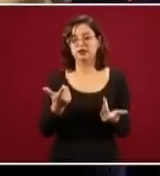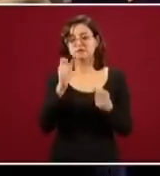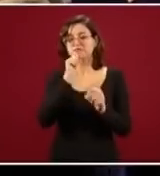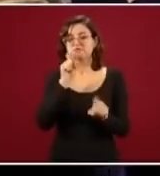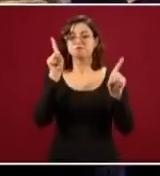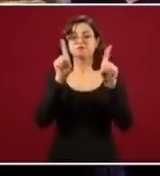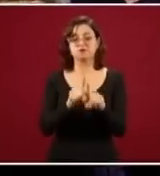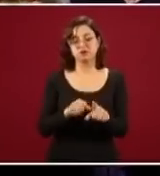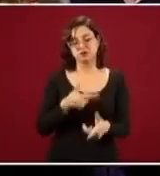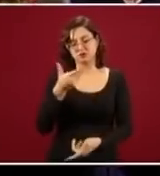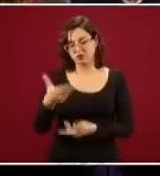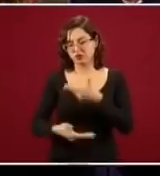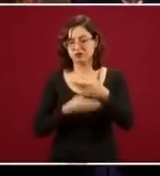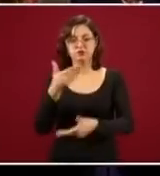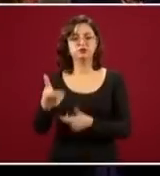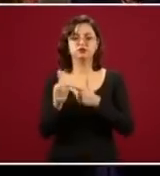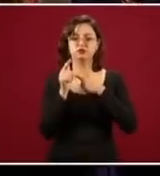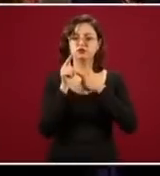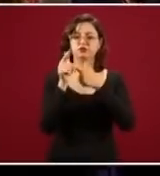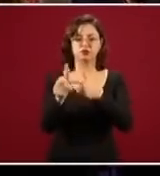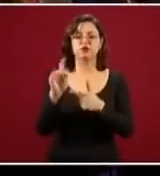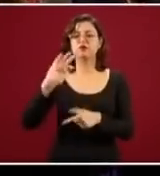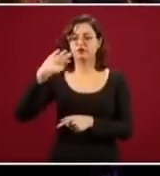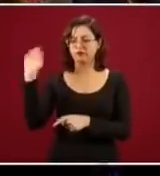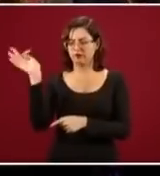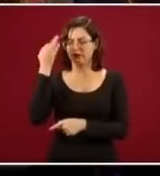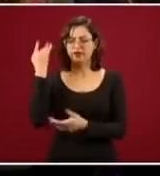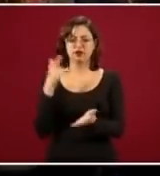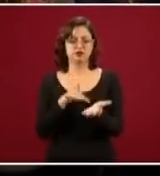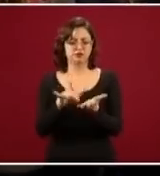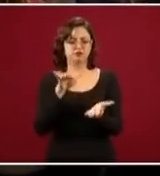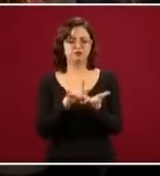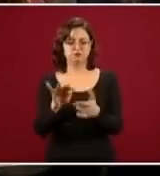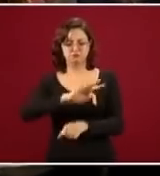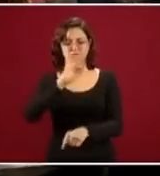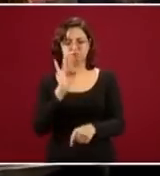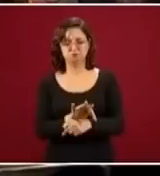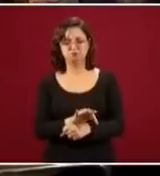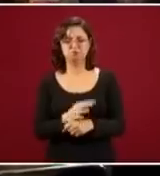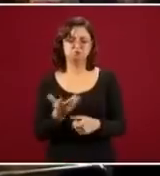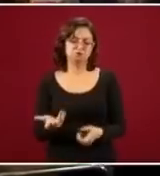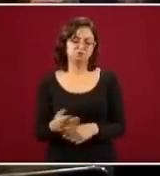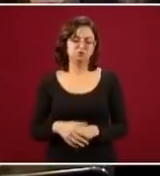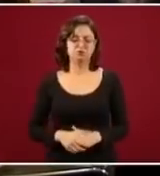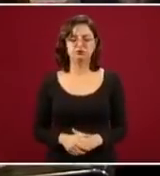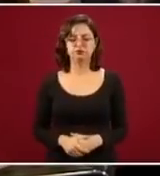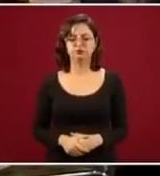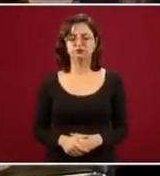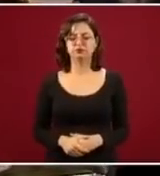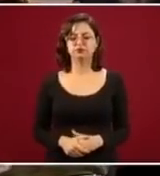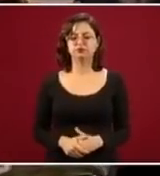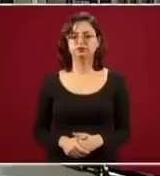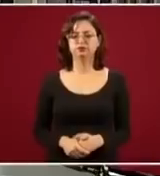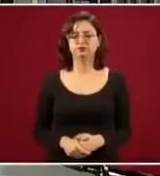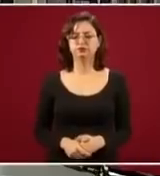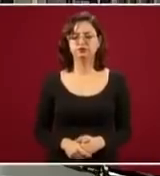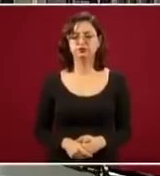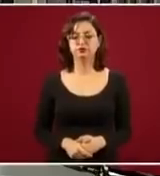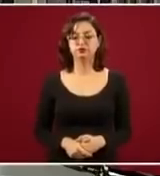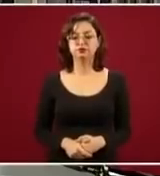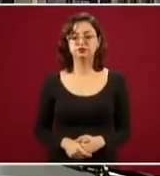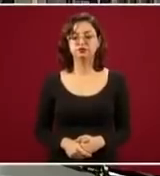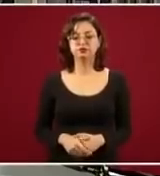los servicios, se respaldan con nosotros y nosotros estamos al pendiente de que esto así ocurra. Gracias. Muchas gracias.